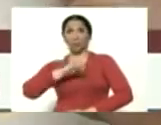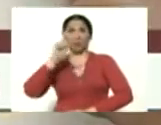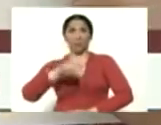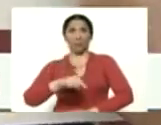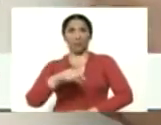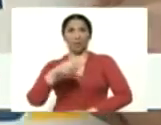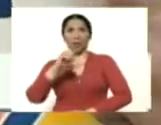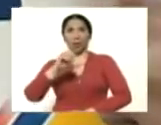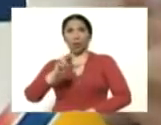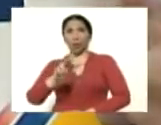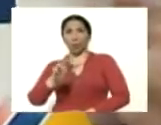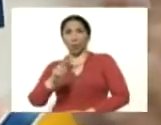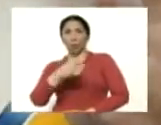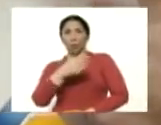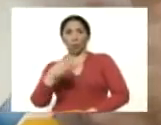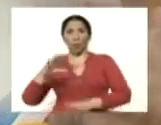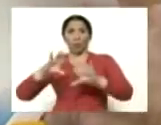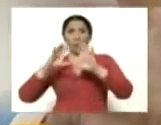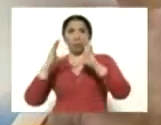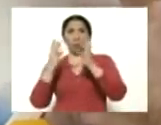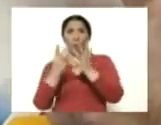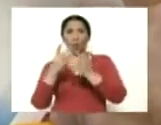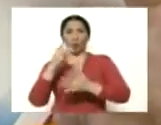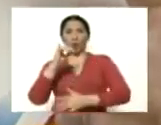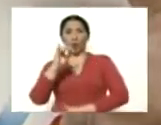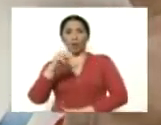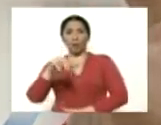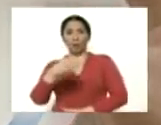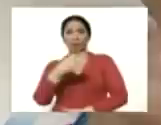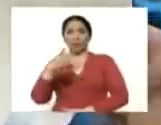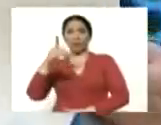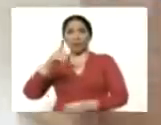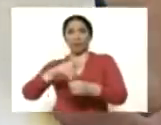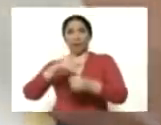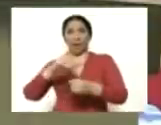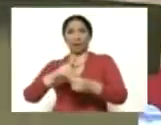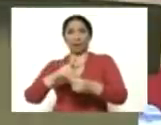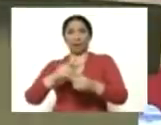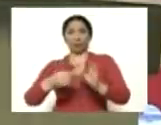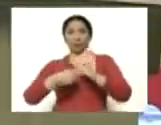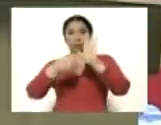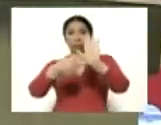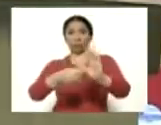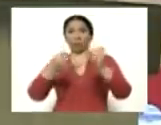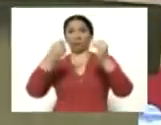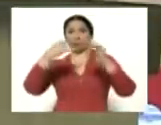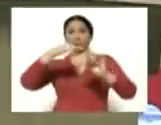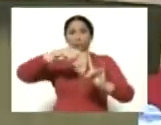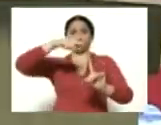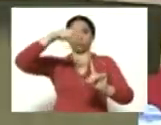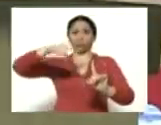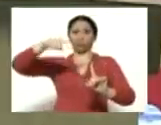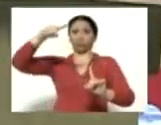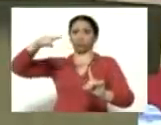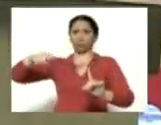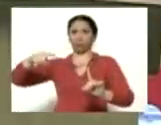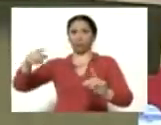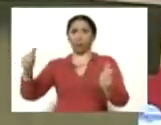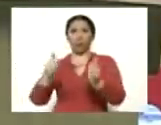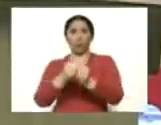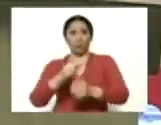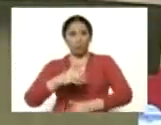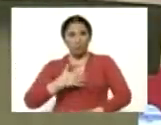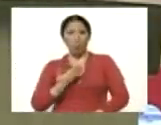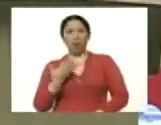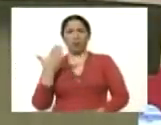Our World in Data, y es una página que tiene la ventaja de que presenta muchas curvas interactivas con las que uno puede jugar para